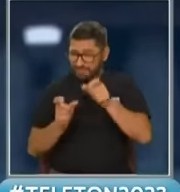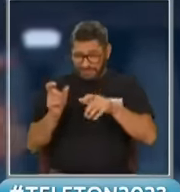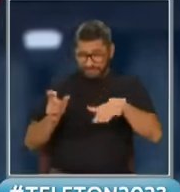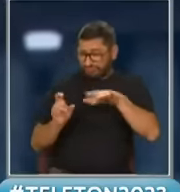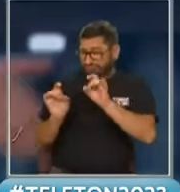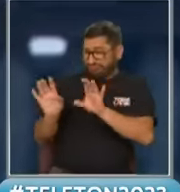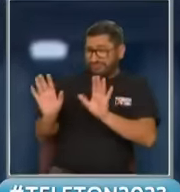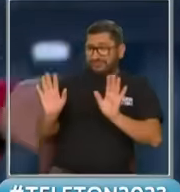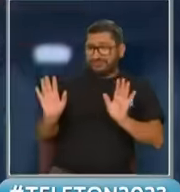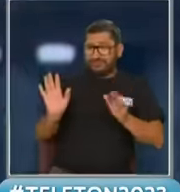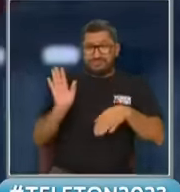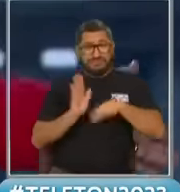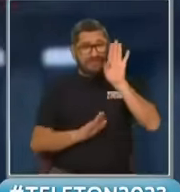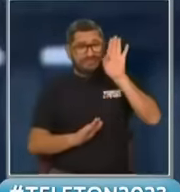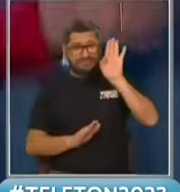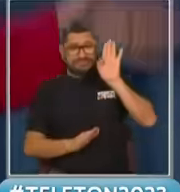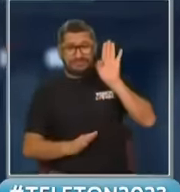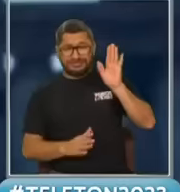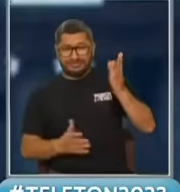más...